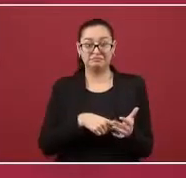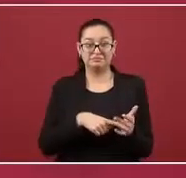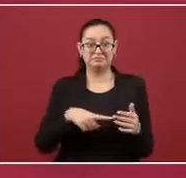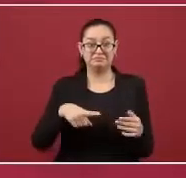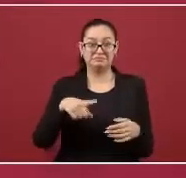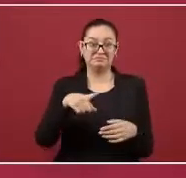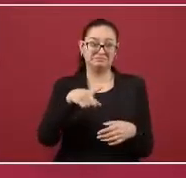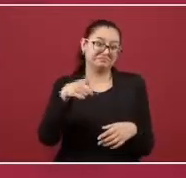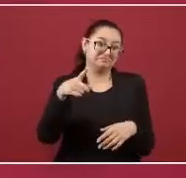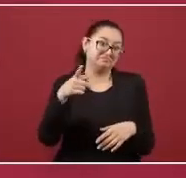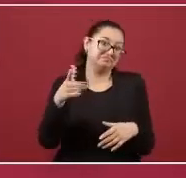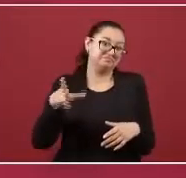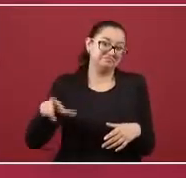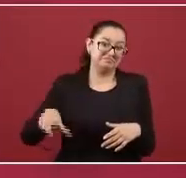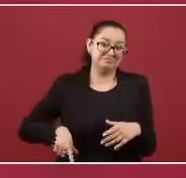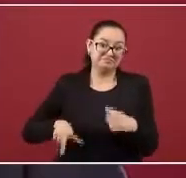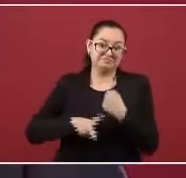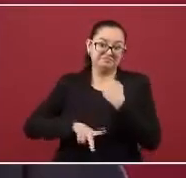Estado.